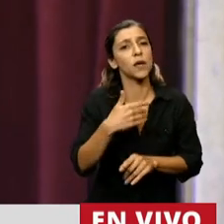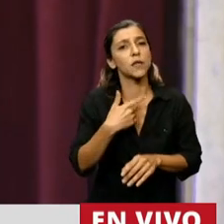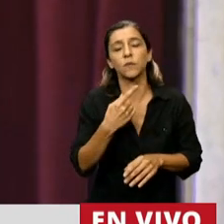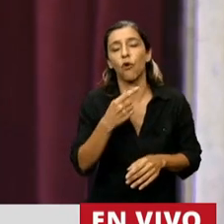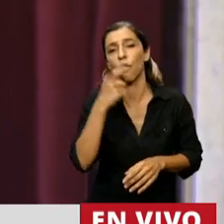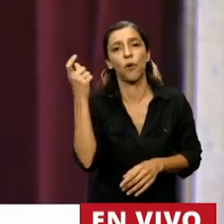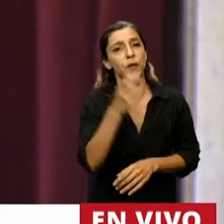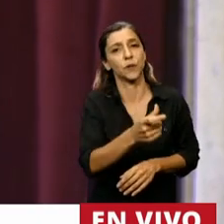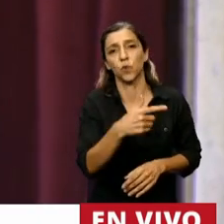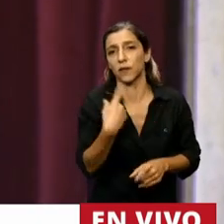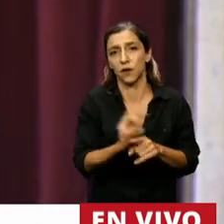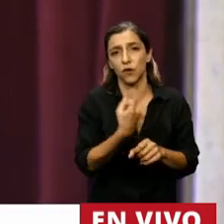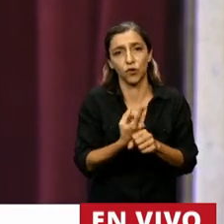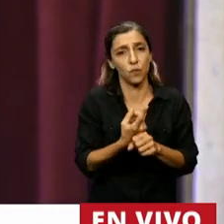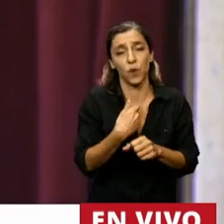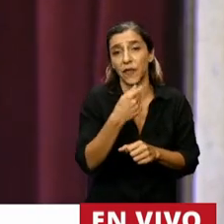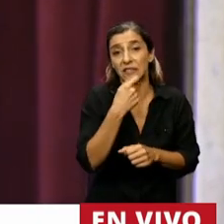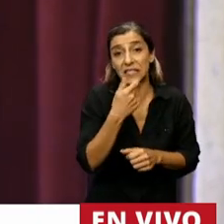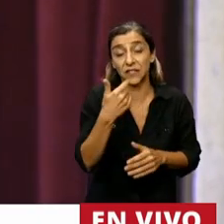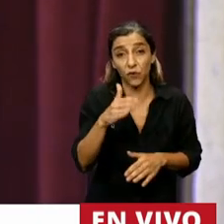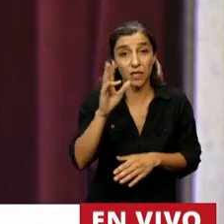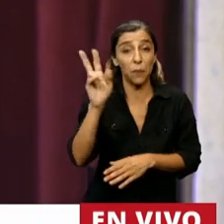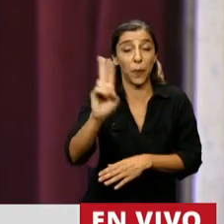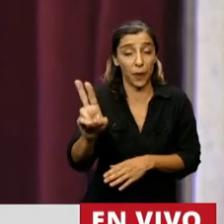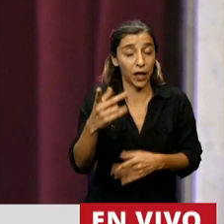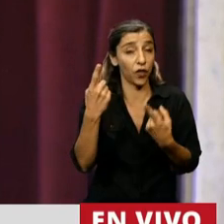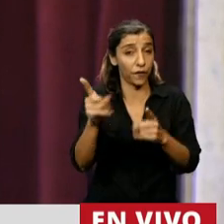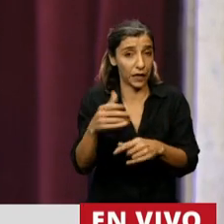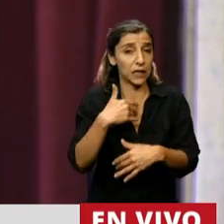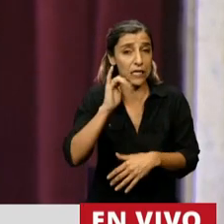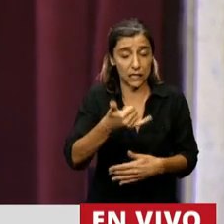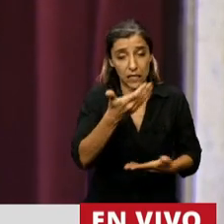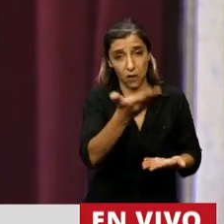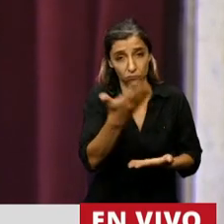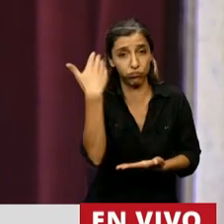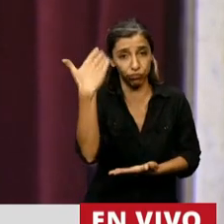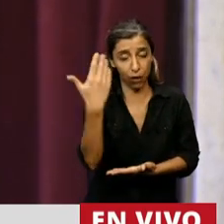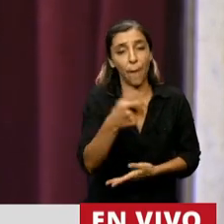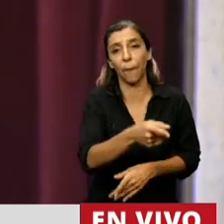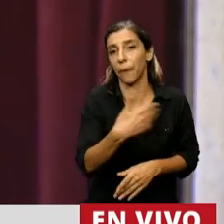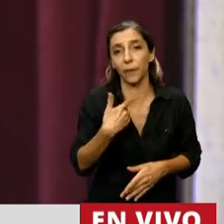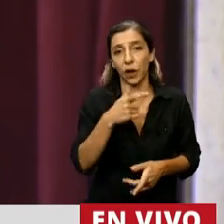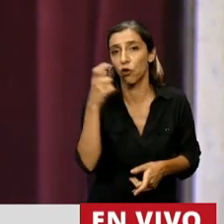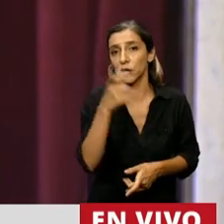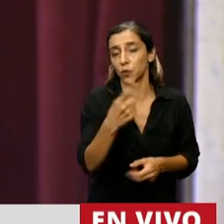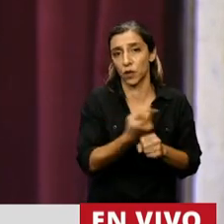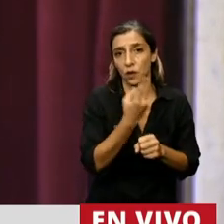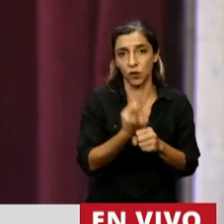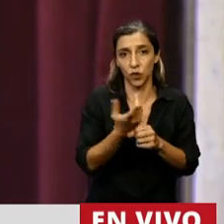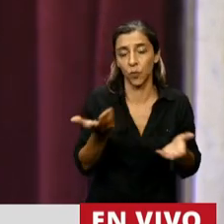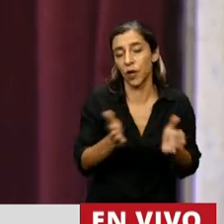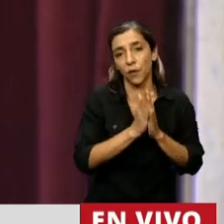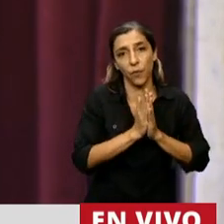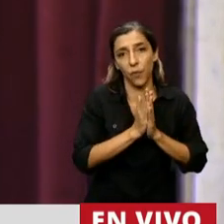susceptibles de respuesta. Por lo tanto, si es para una cuestión de privilegio distinta, está en el uso de la palabra para plantearla concretamente. Si no, le pido,